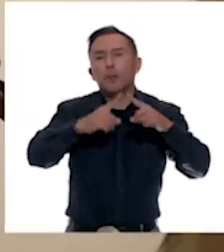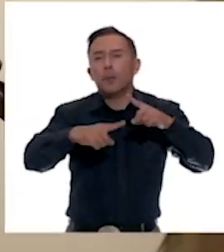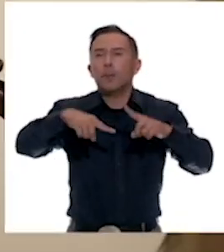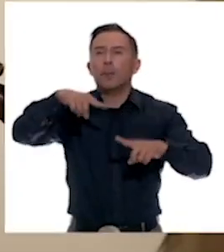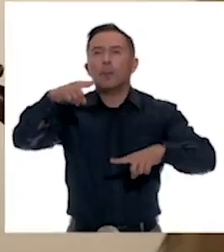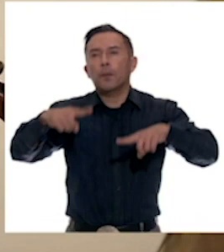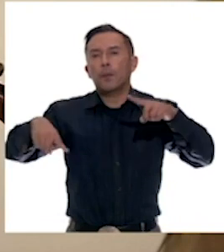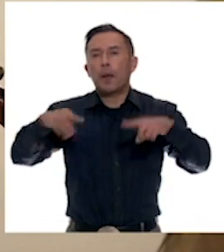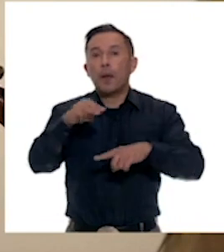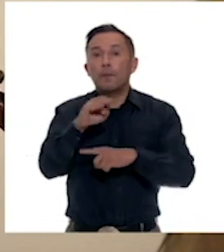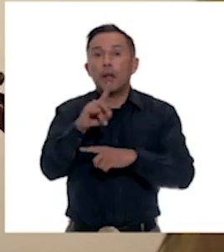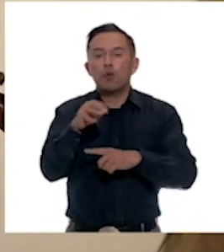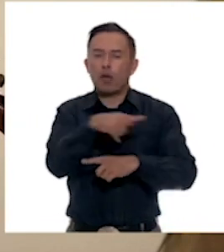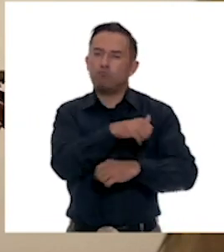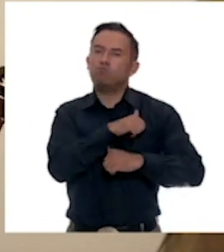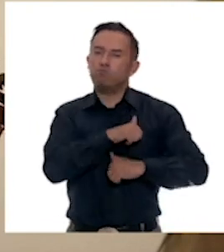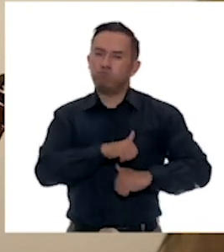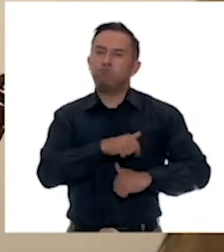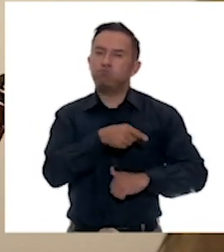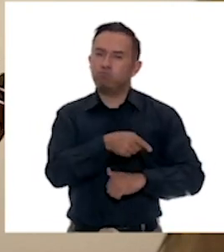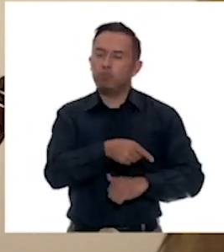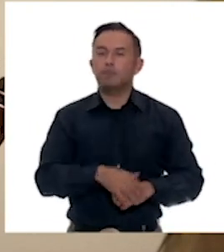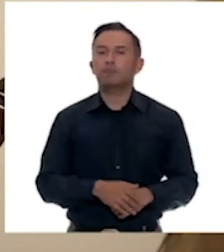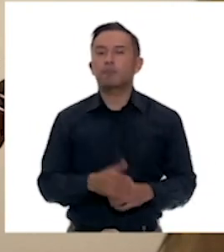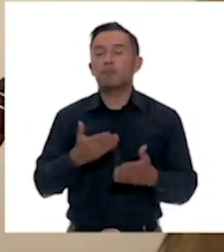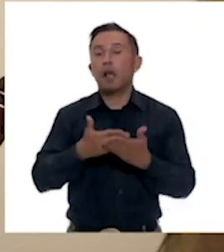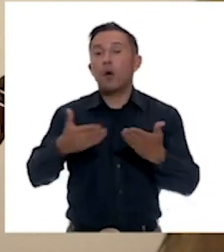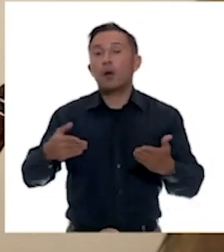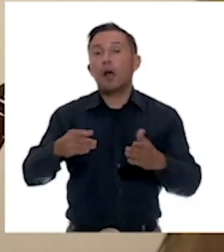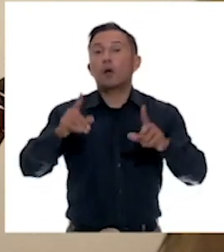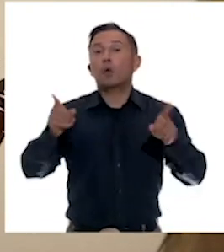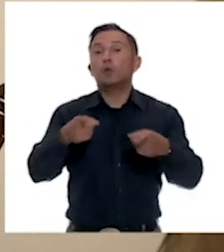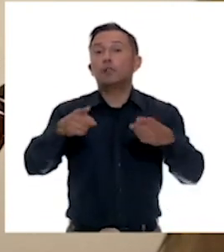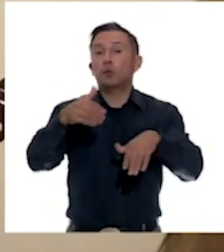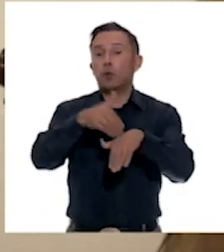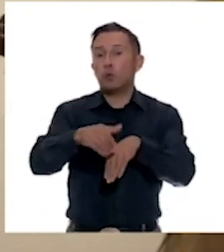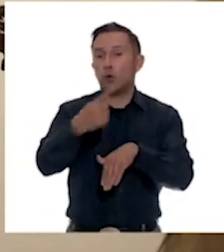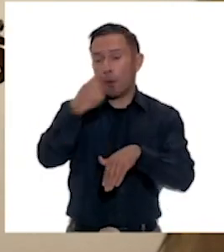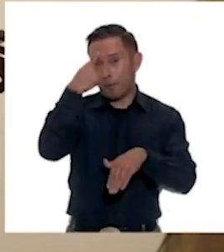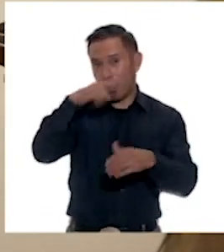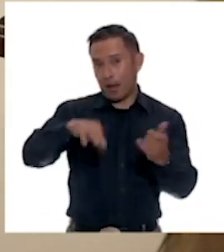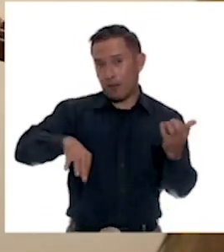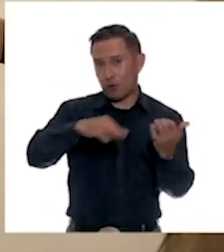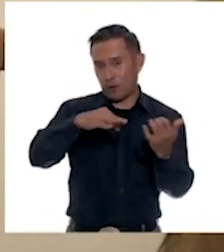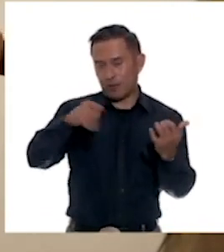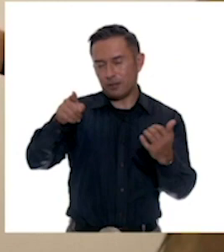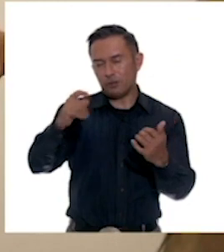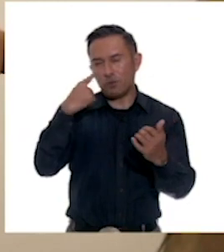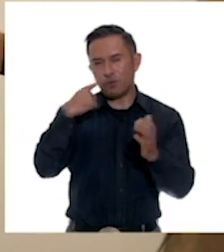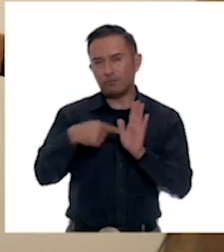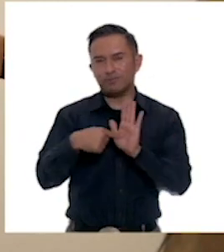Ahora voy a presentar un pequeño fragmento del concierto número 1 para violín de Oscar Rivas.